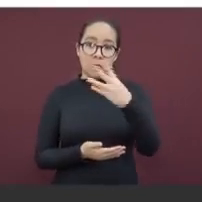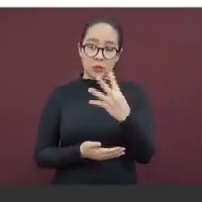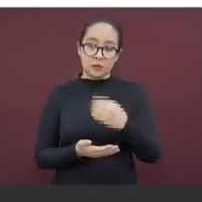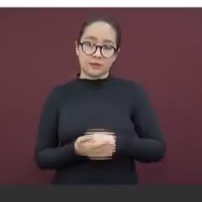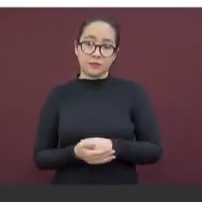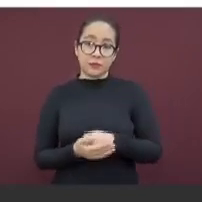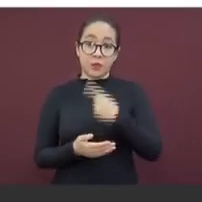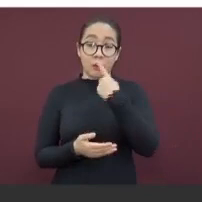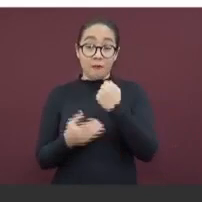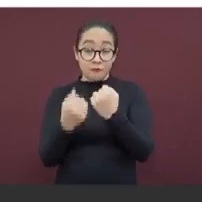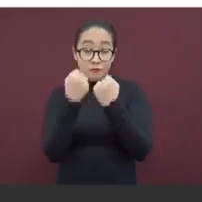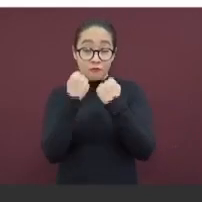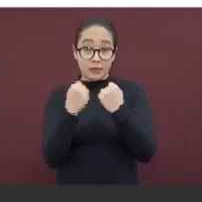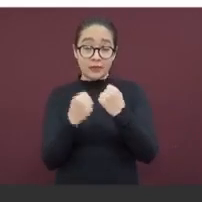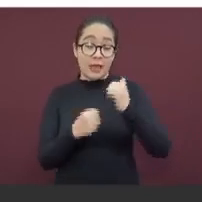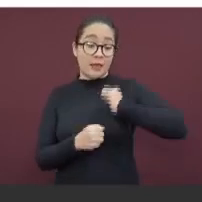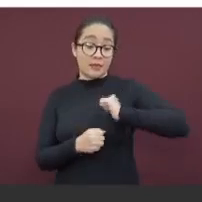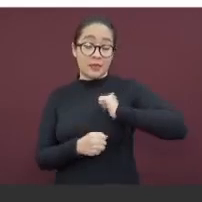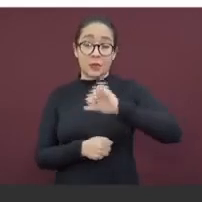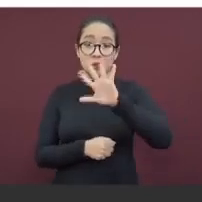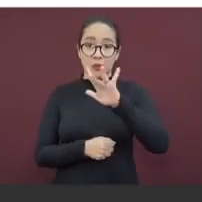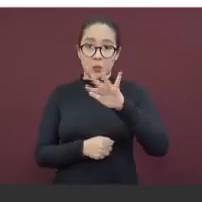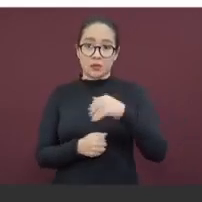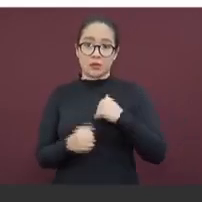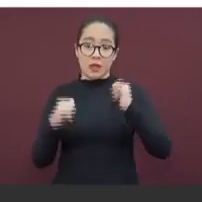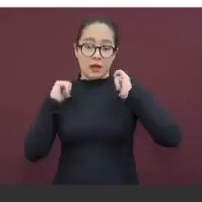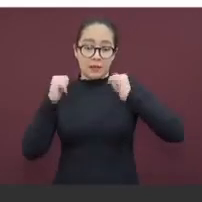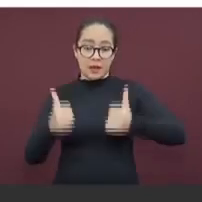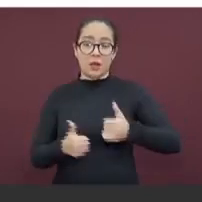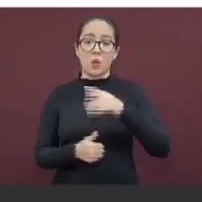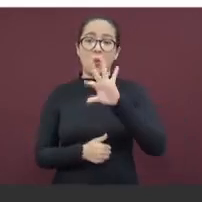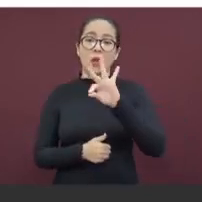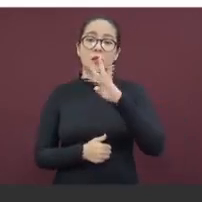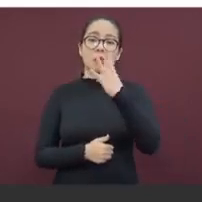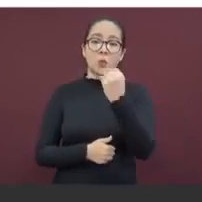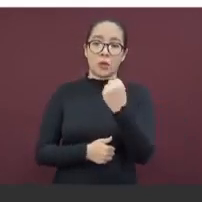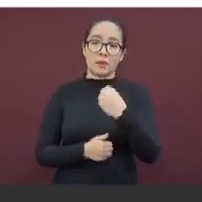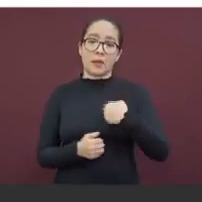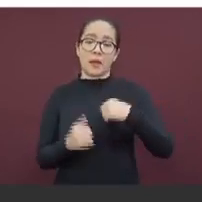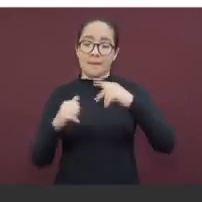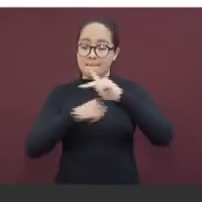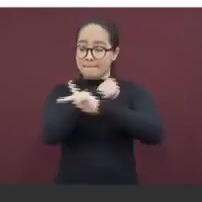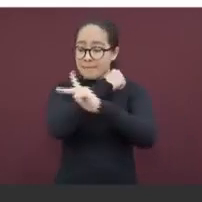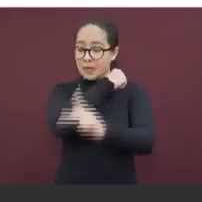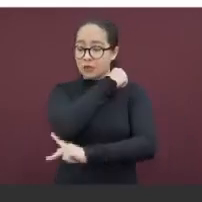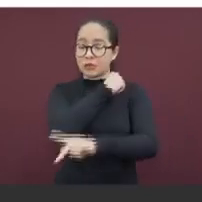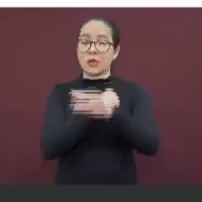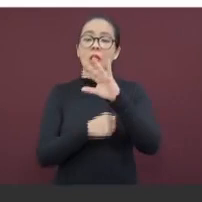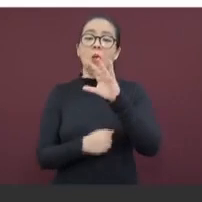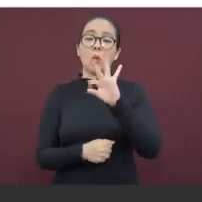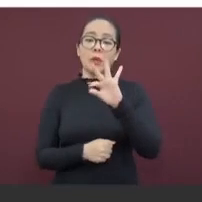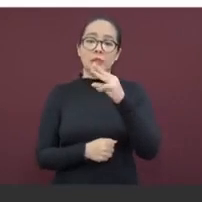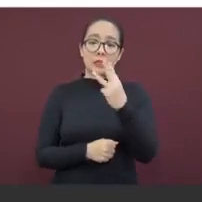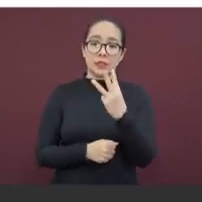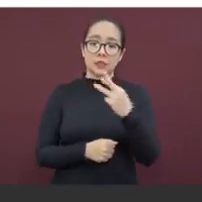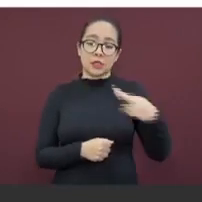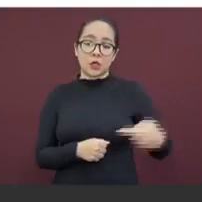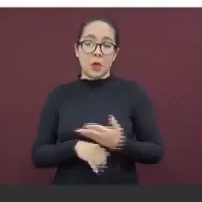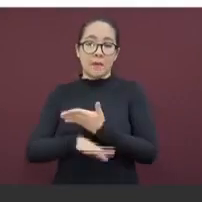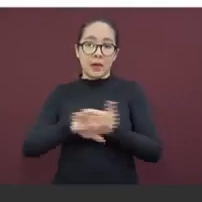rojo intenso la antigua con 50 alvarado 49 pero de 43 río blanco